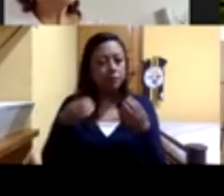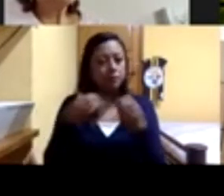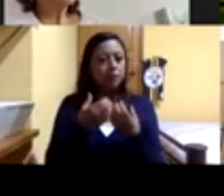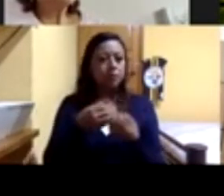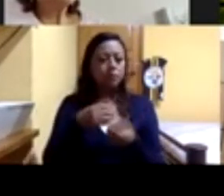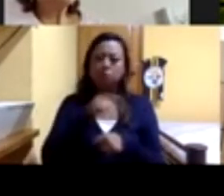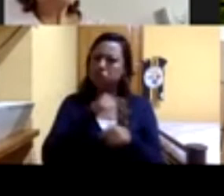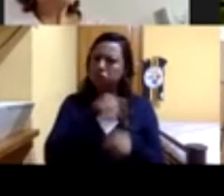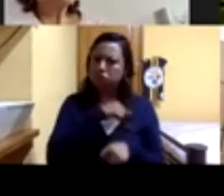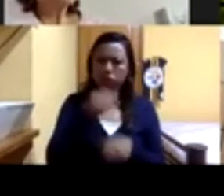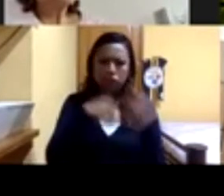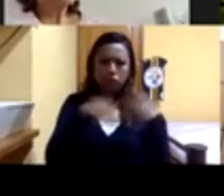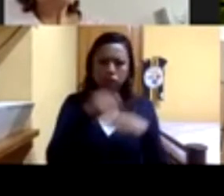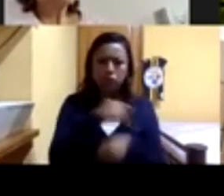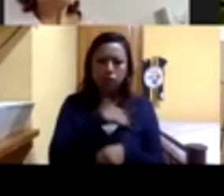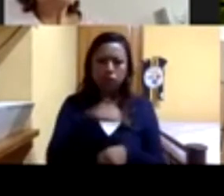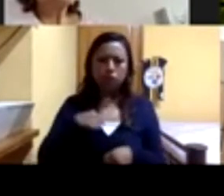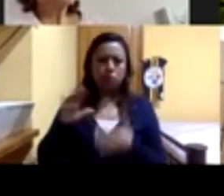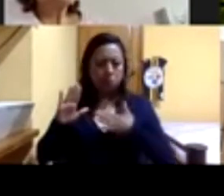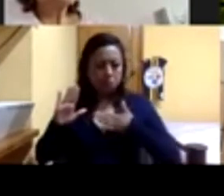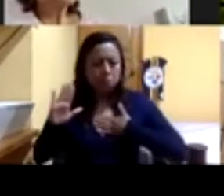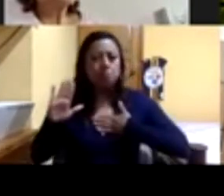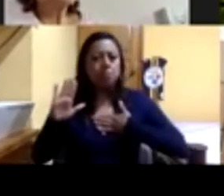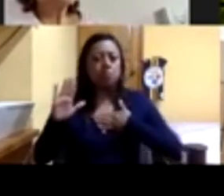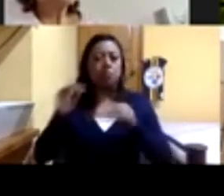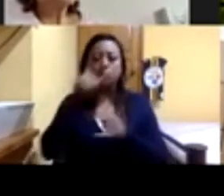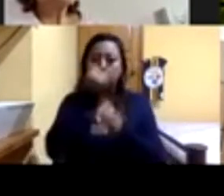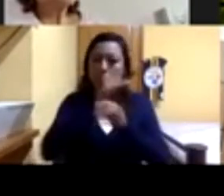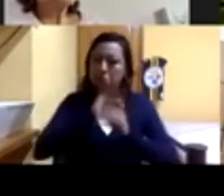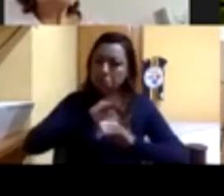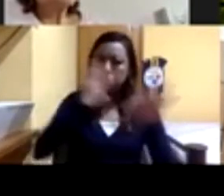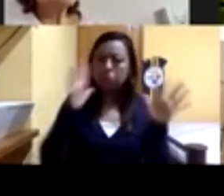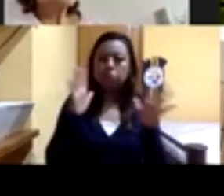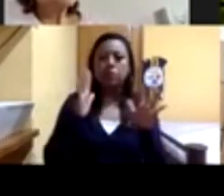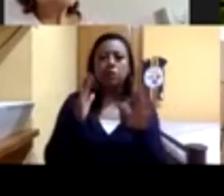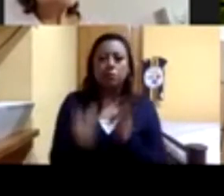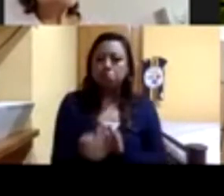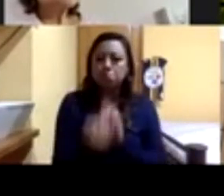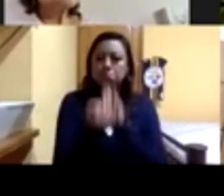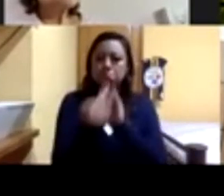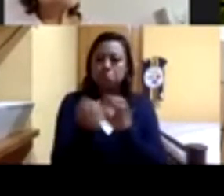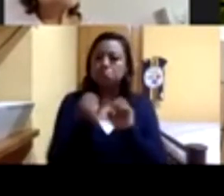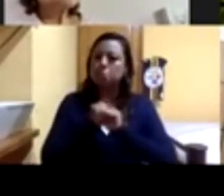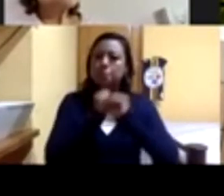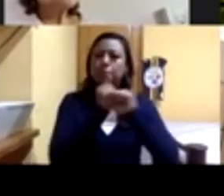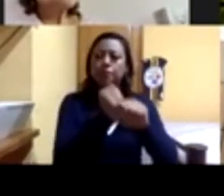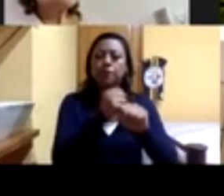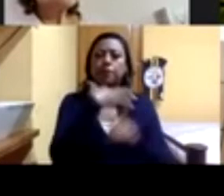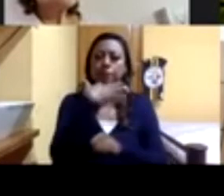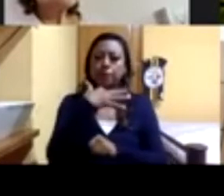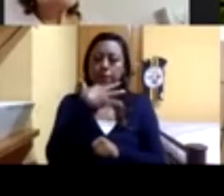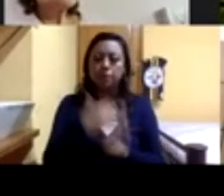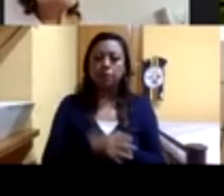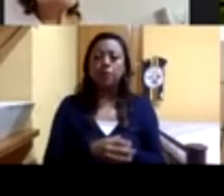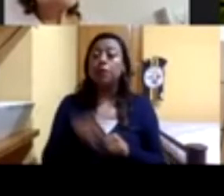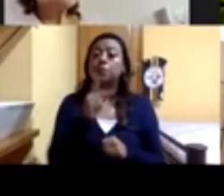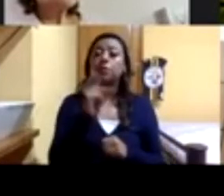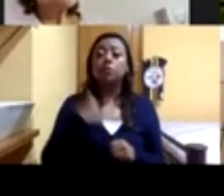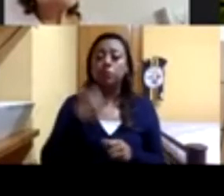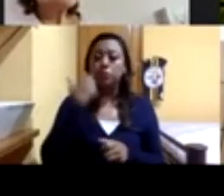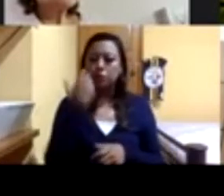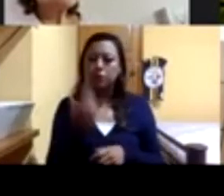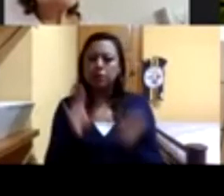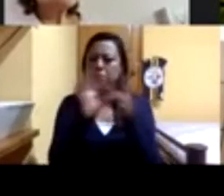la transparencia, con el combate a la corrupción. Quiero nada más hacer un